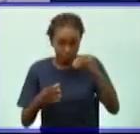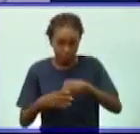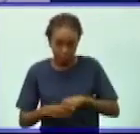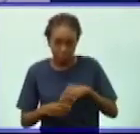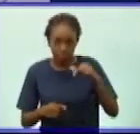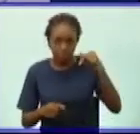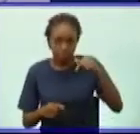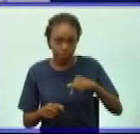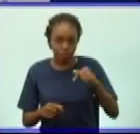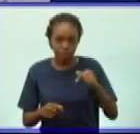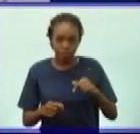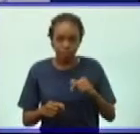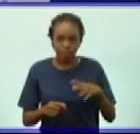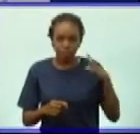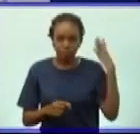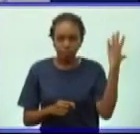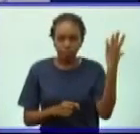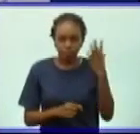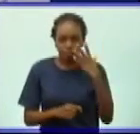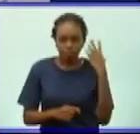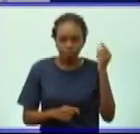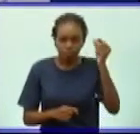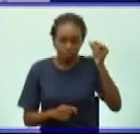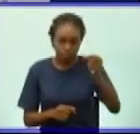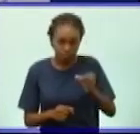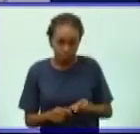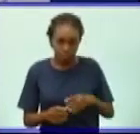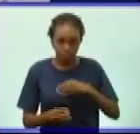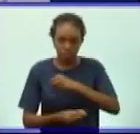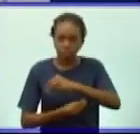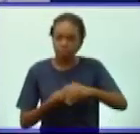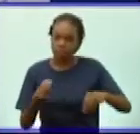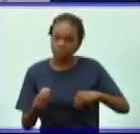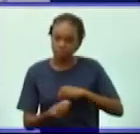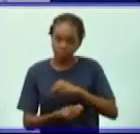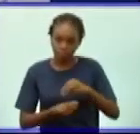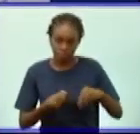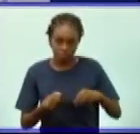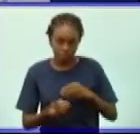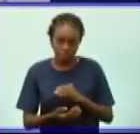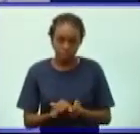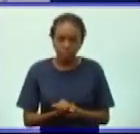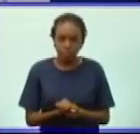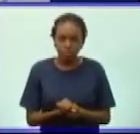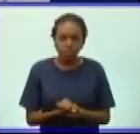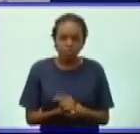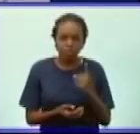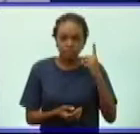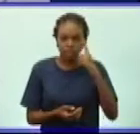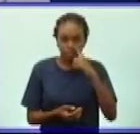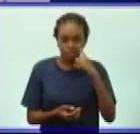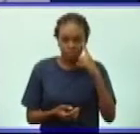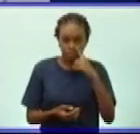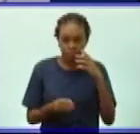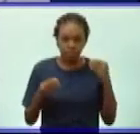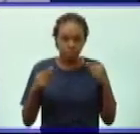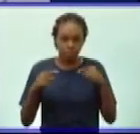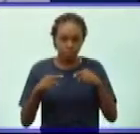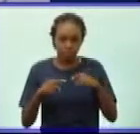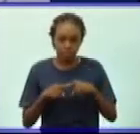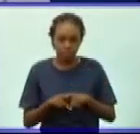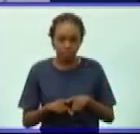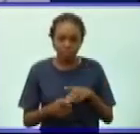ha sido transformado por el hombre y ha desarrollado la ciencia junto con la